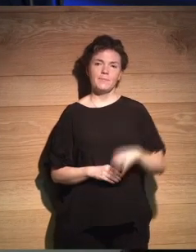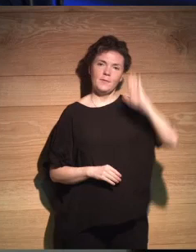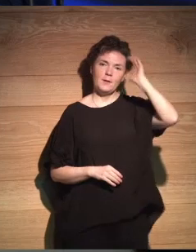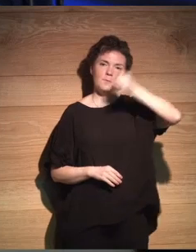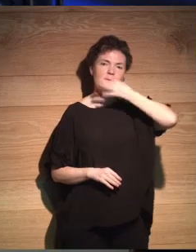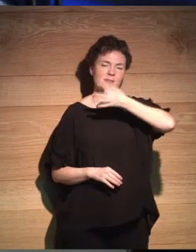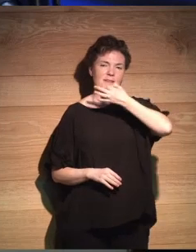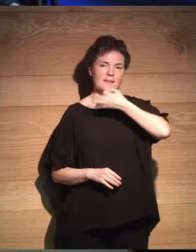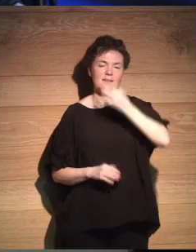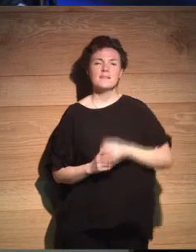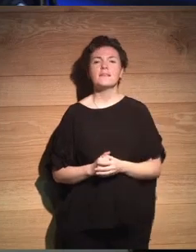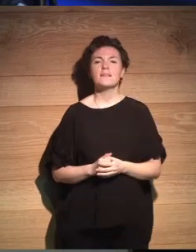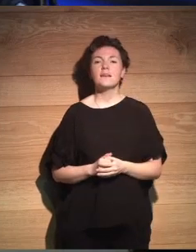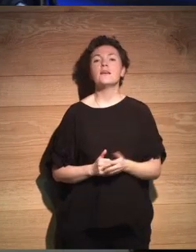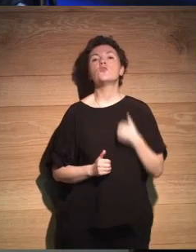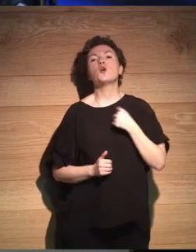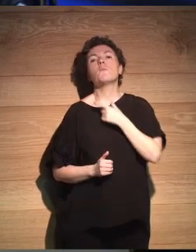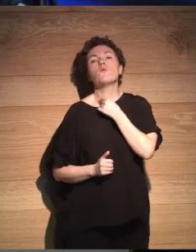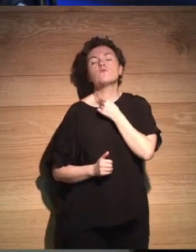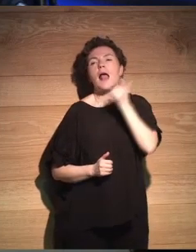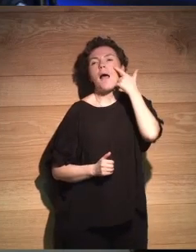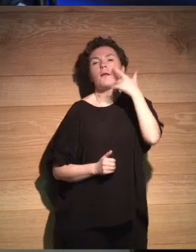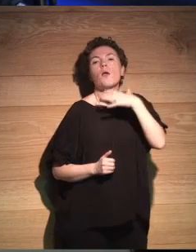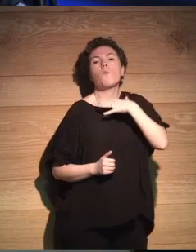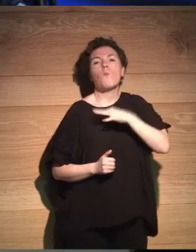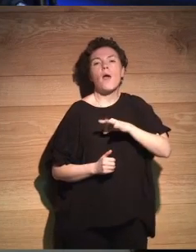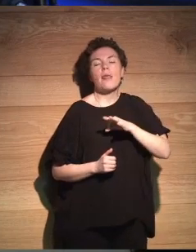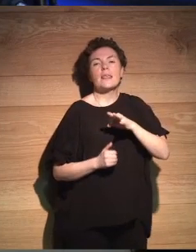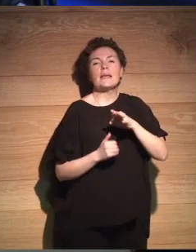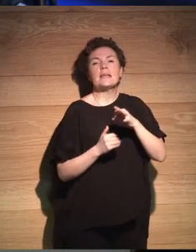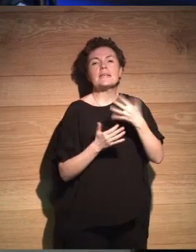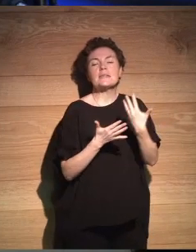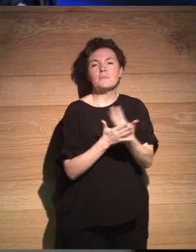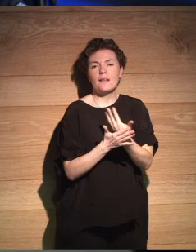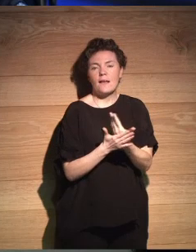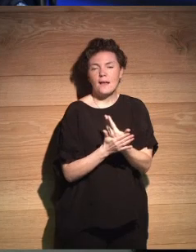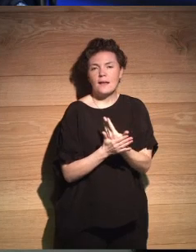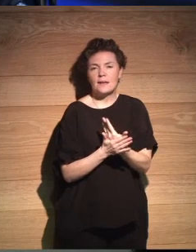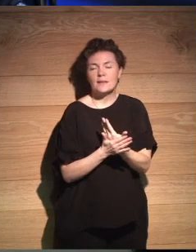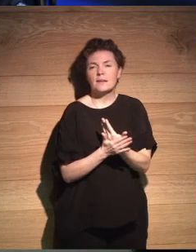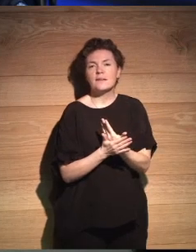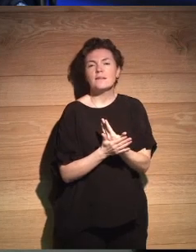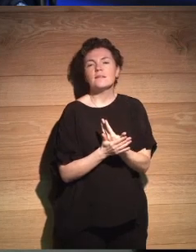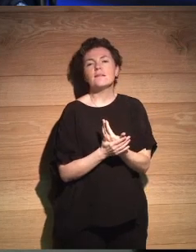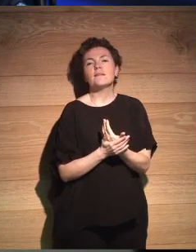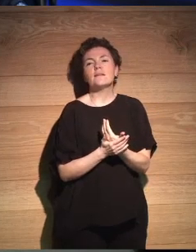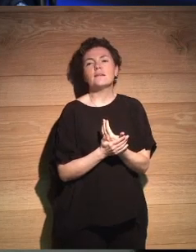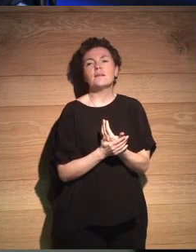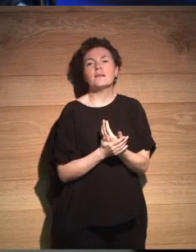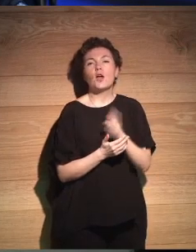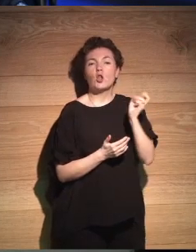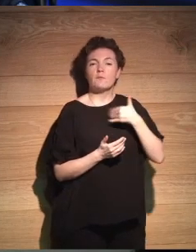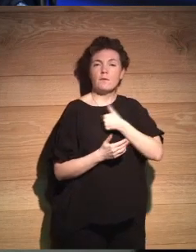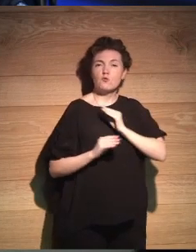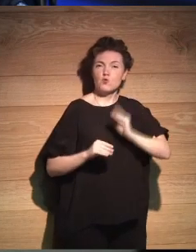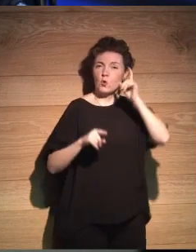Hola, buenas tardes. Me gustaría que si nos puede hablar el señor Pircher de esa otra faceta